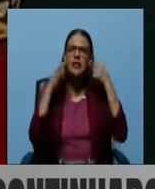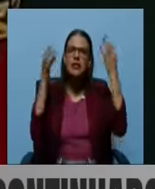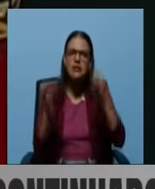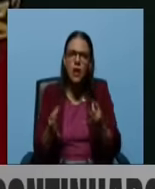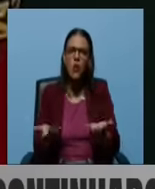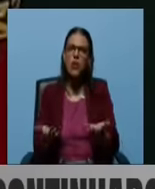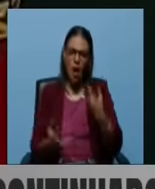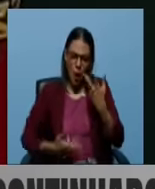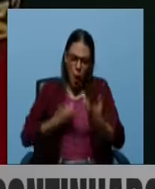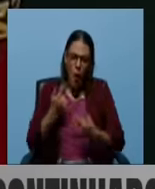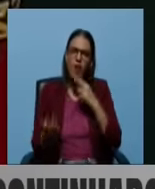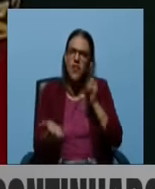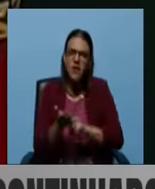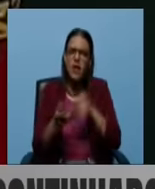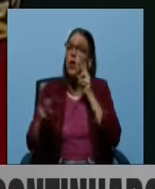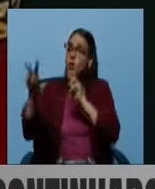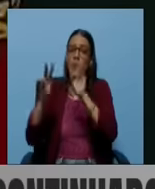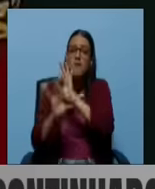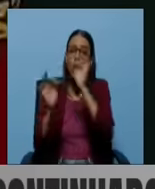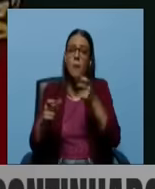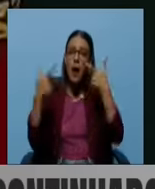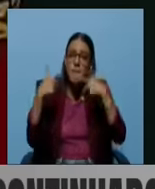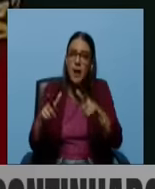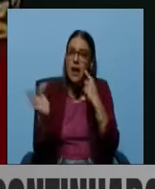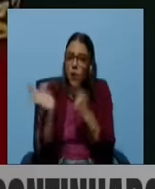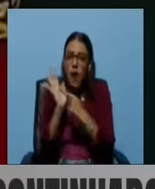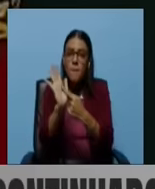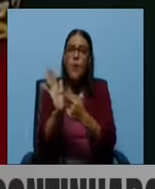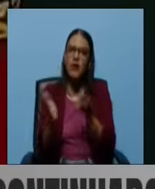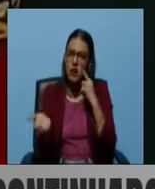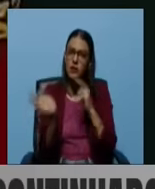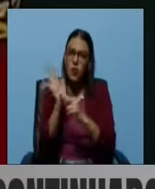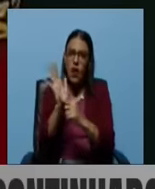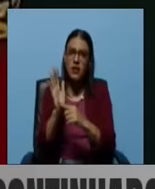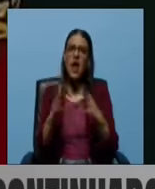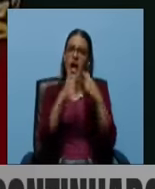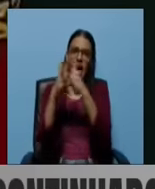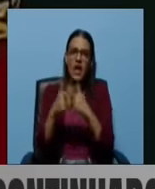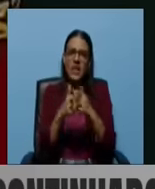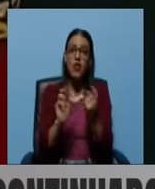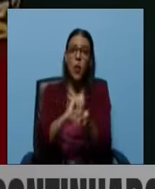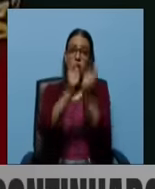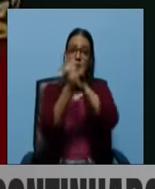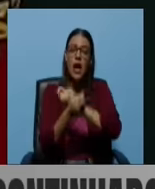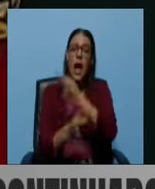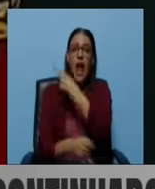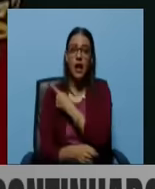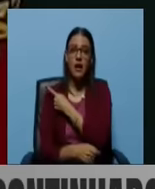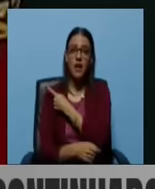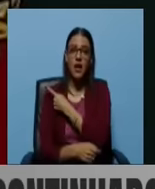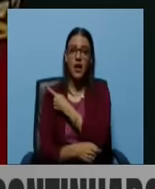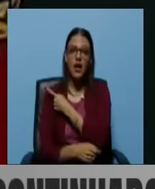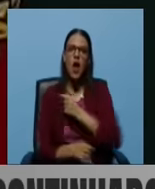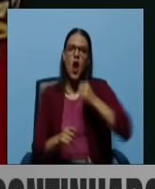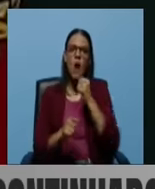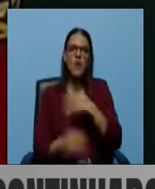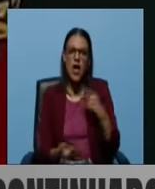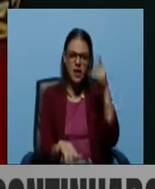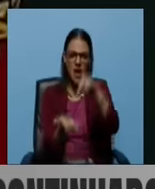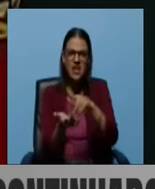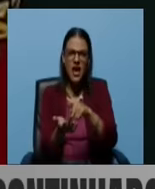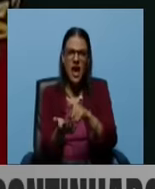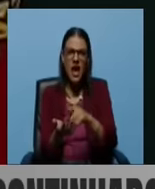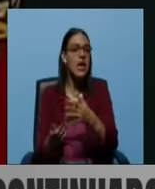Vean, ustedes lo pueden ver en las películas. En las películas se puede ver, en Estados Unidos al contrario. Los policías quieren llegar a la